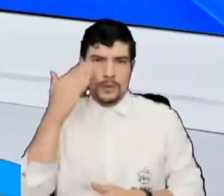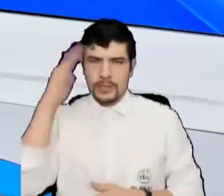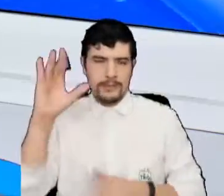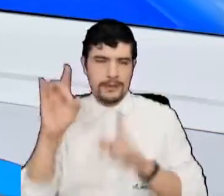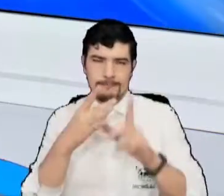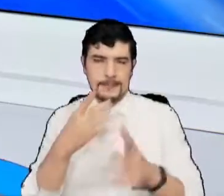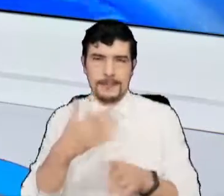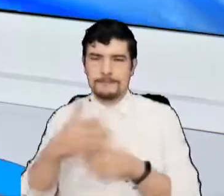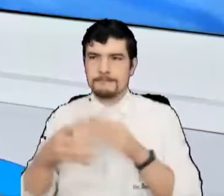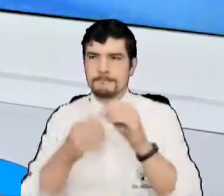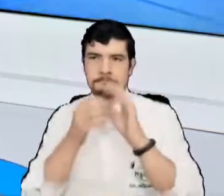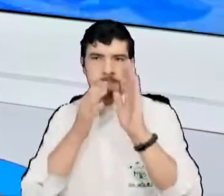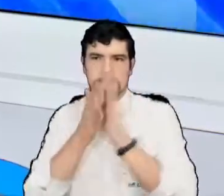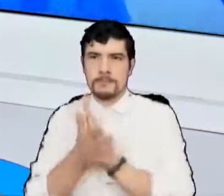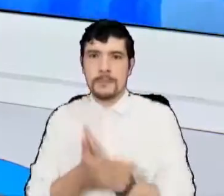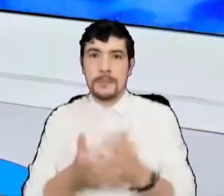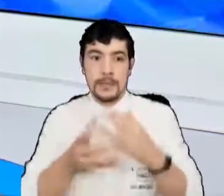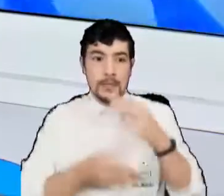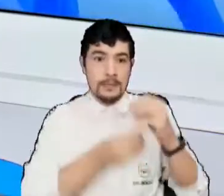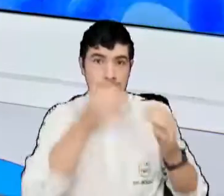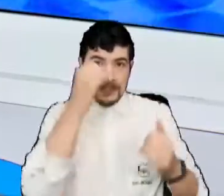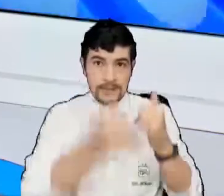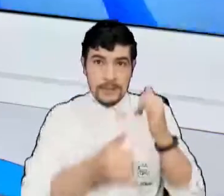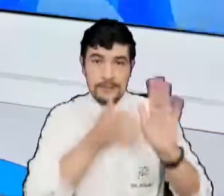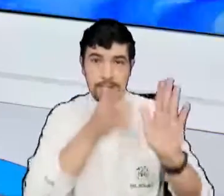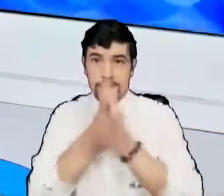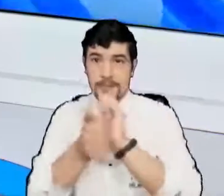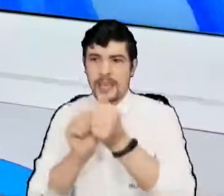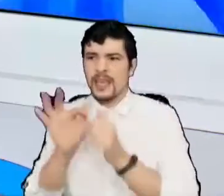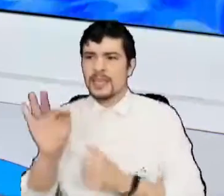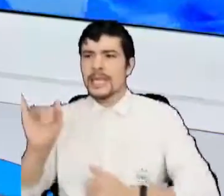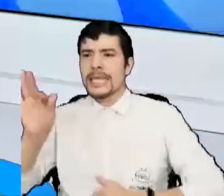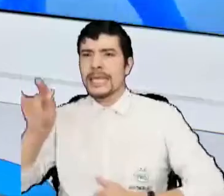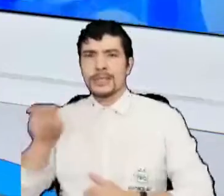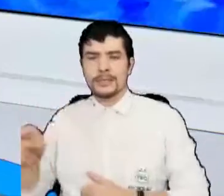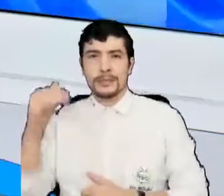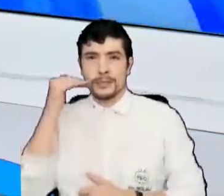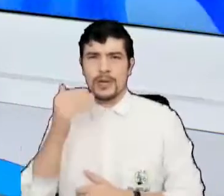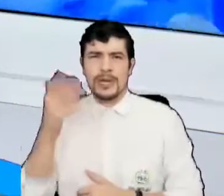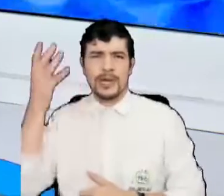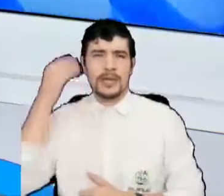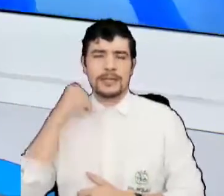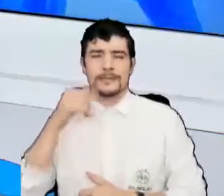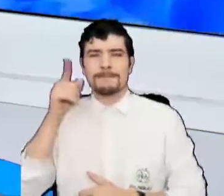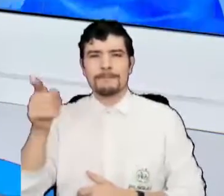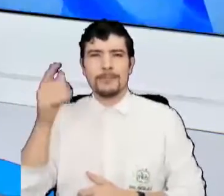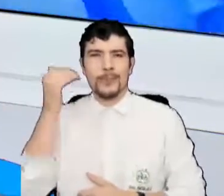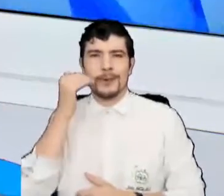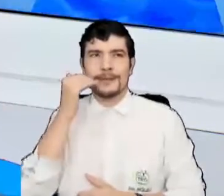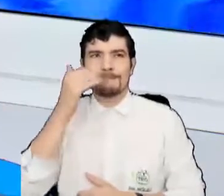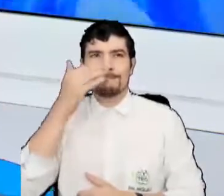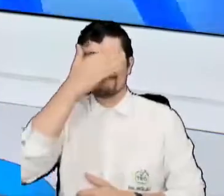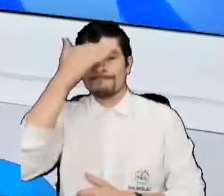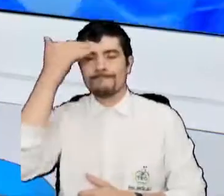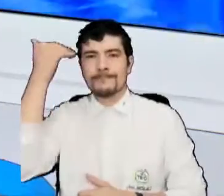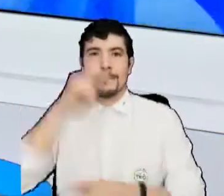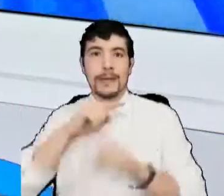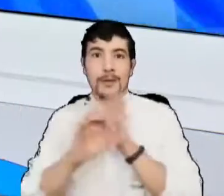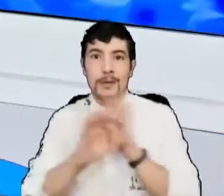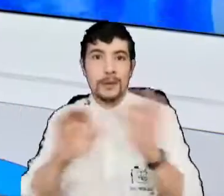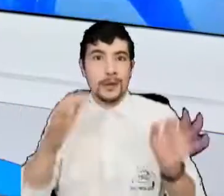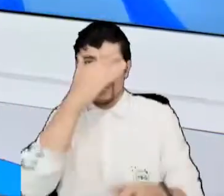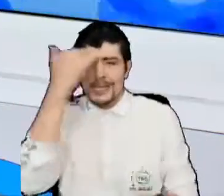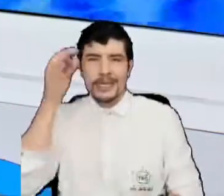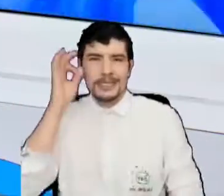Y al cierre de esta sección deportiva les presento a Doña Tita, una mujer santandereana quien sufre de Alzheimer, pero lo que nunca olvida es su amor y los cánticos alusivos